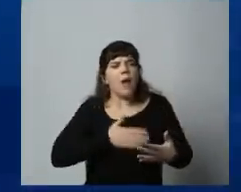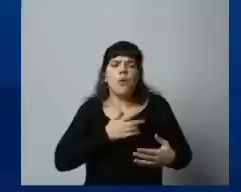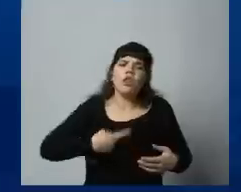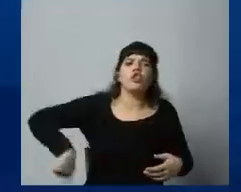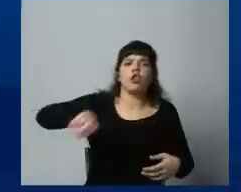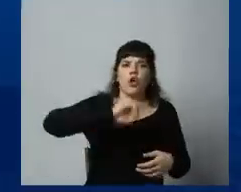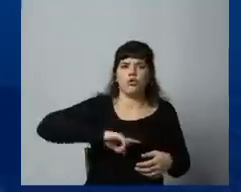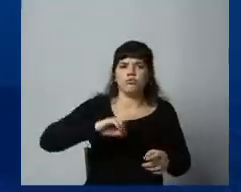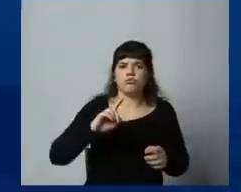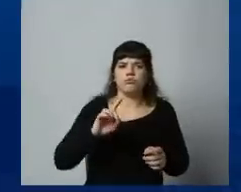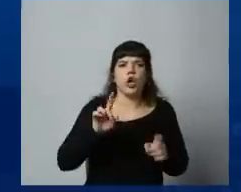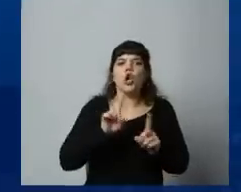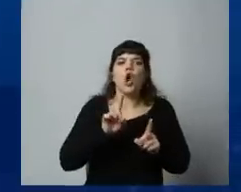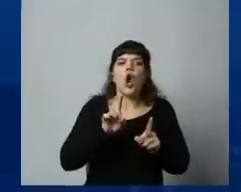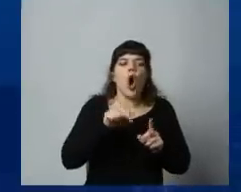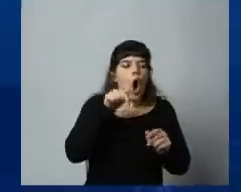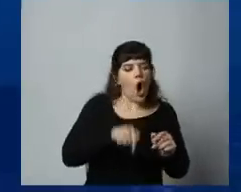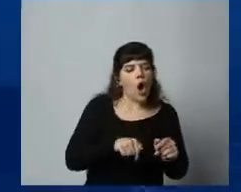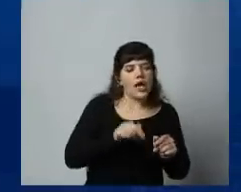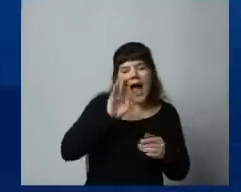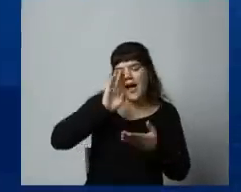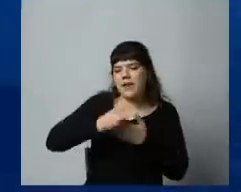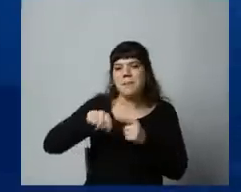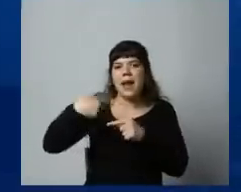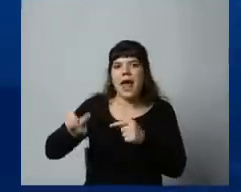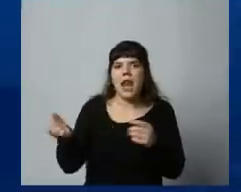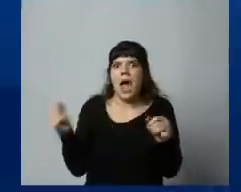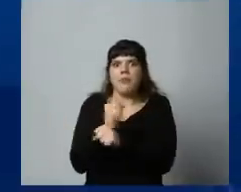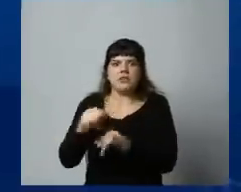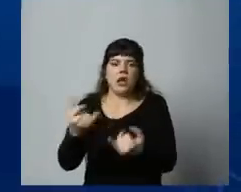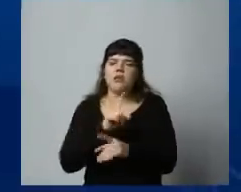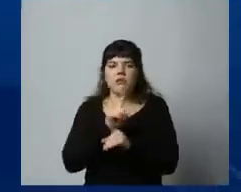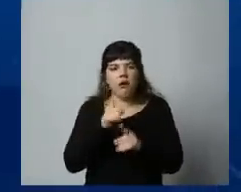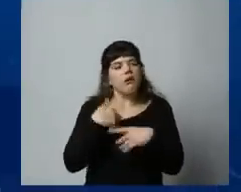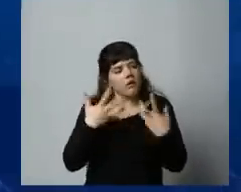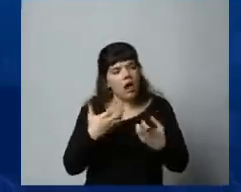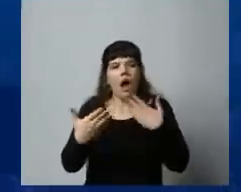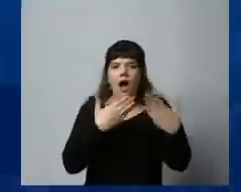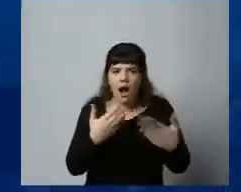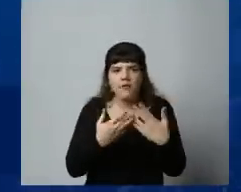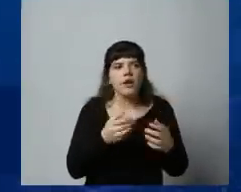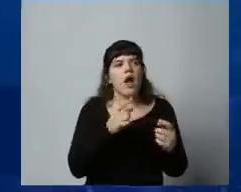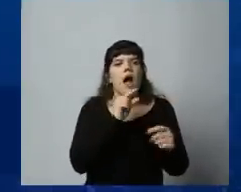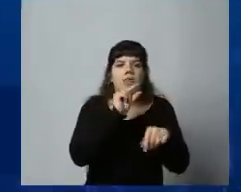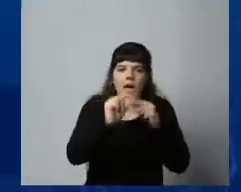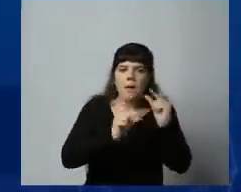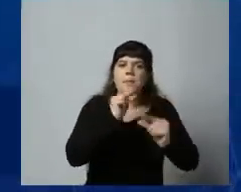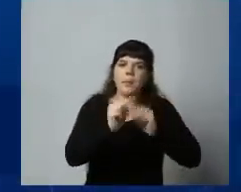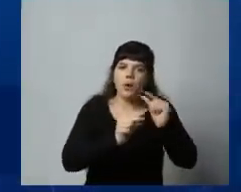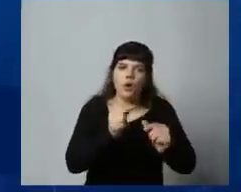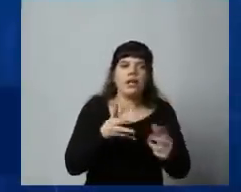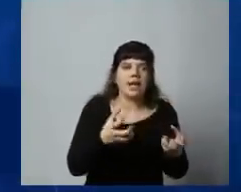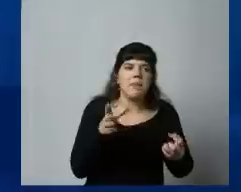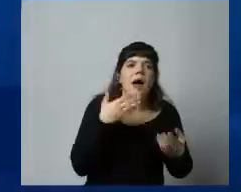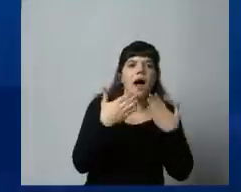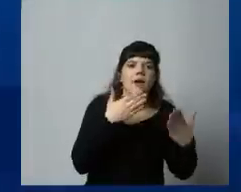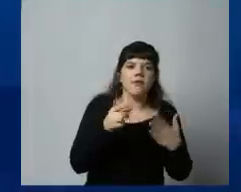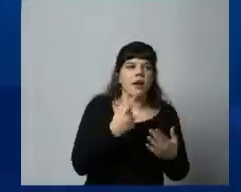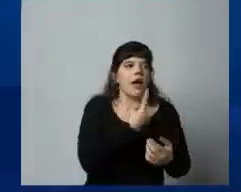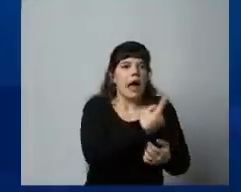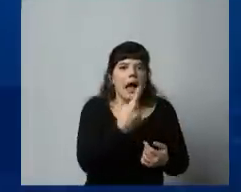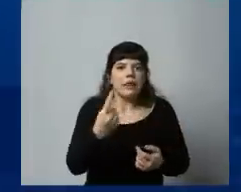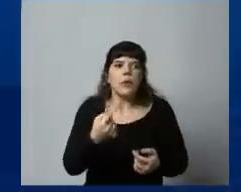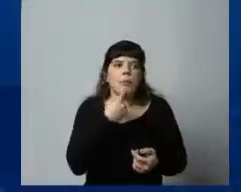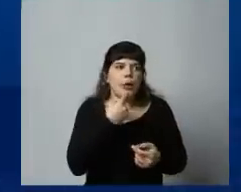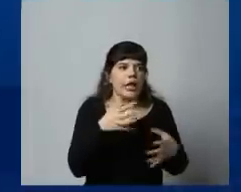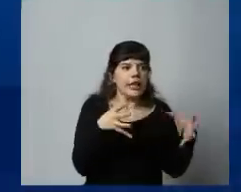pronunciar de la noche a la mañana y a las apuradas queremos conversarlo también en la intersocial queremos conversarlo con todas las fuerzas sociales y políticas